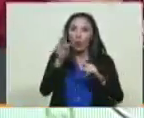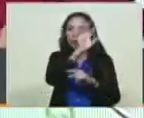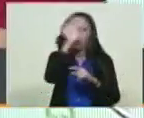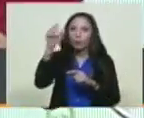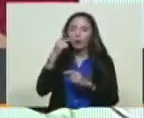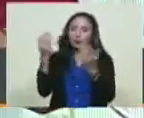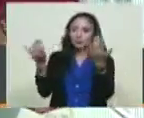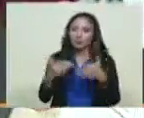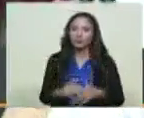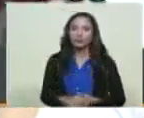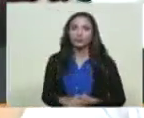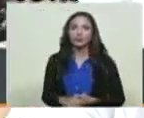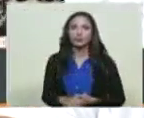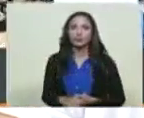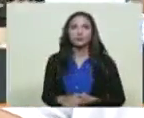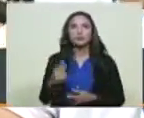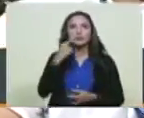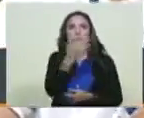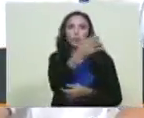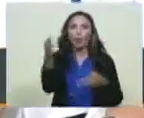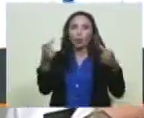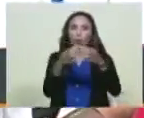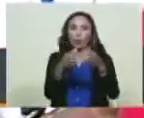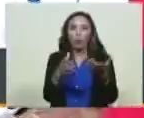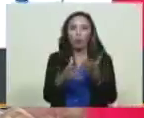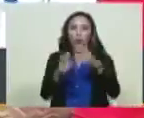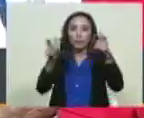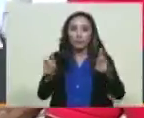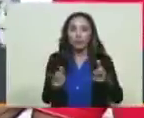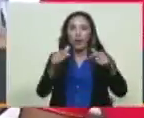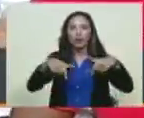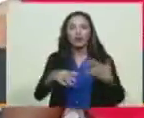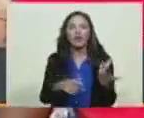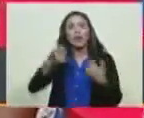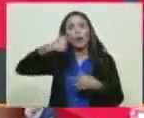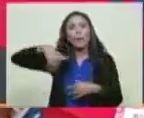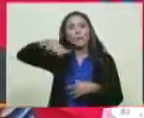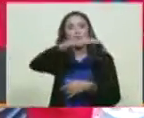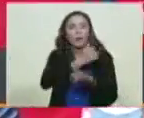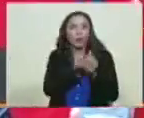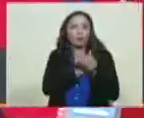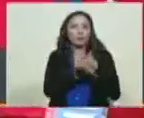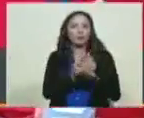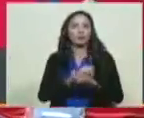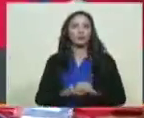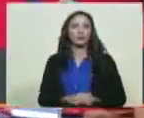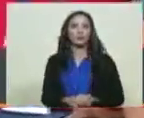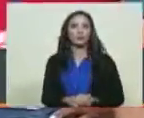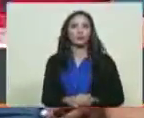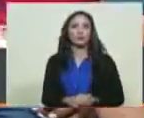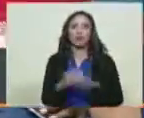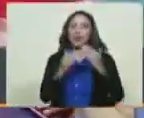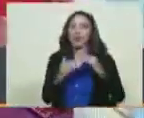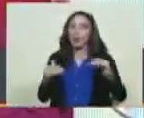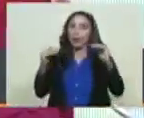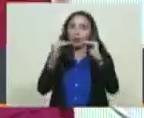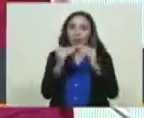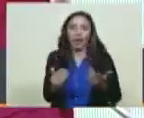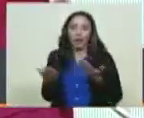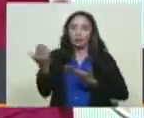visitan venezuela es un país y un pueblo cálido igualitario